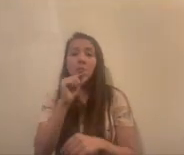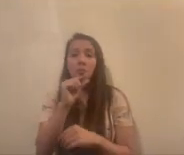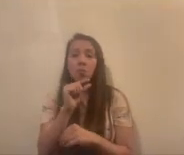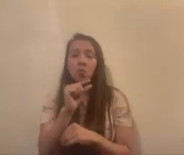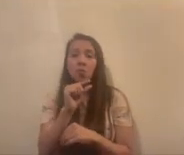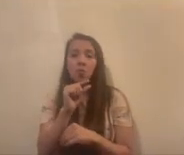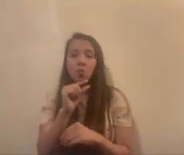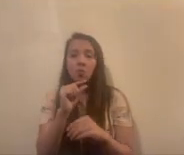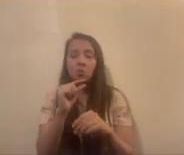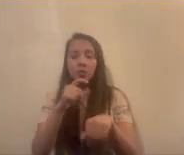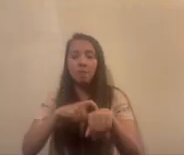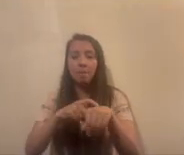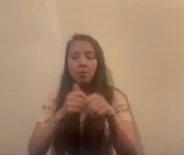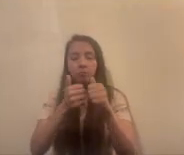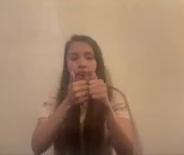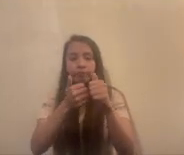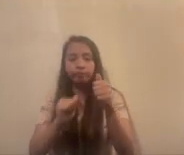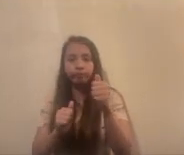el tiempo,